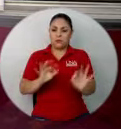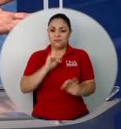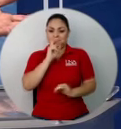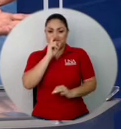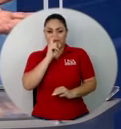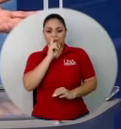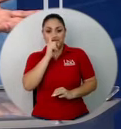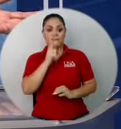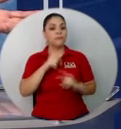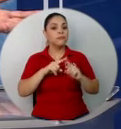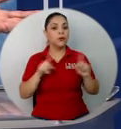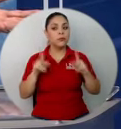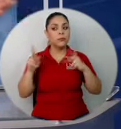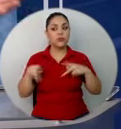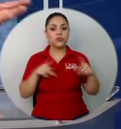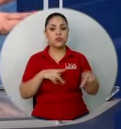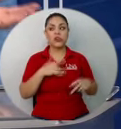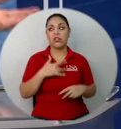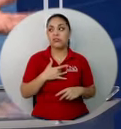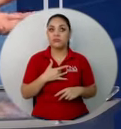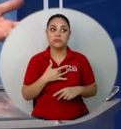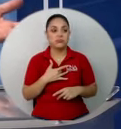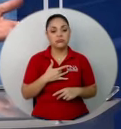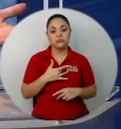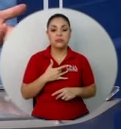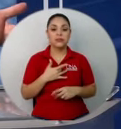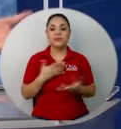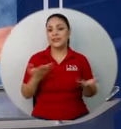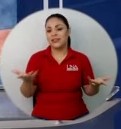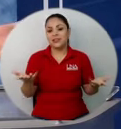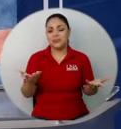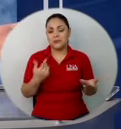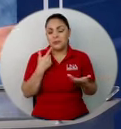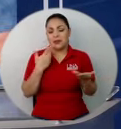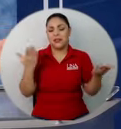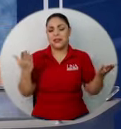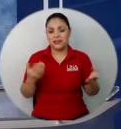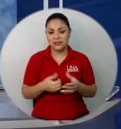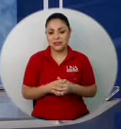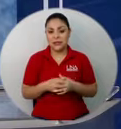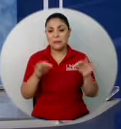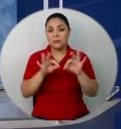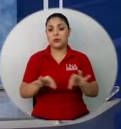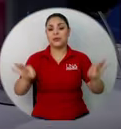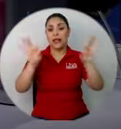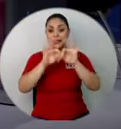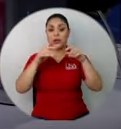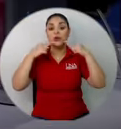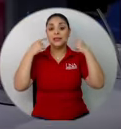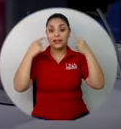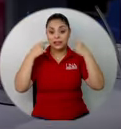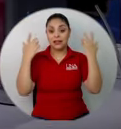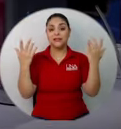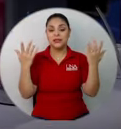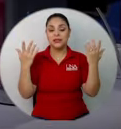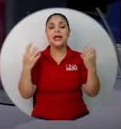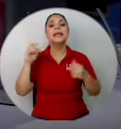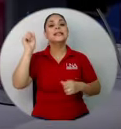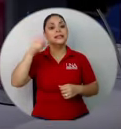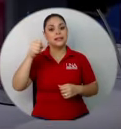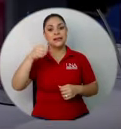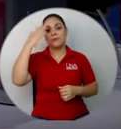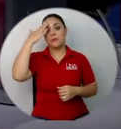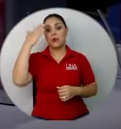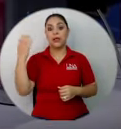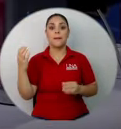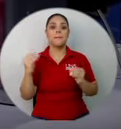está contenta, al final lo más importante es eso, que la gente esté contenta en su trabajo. Sí, y qué caro sale para una